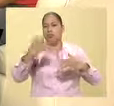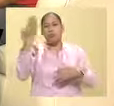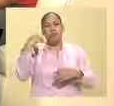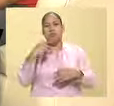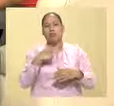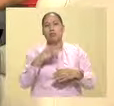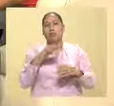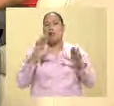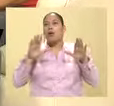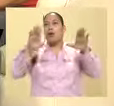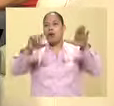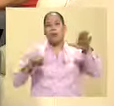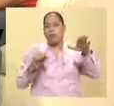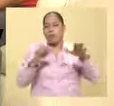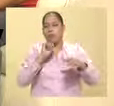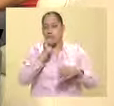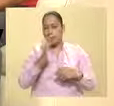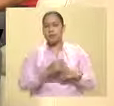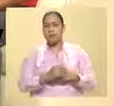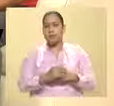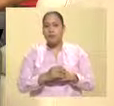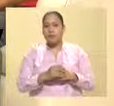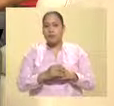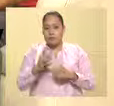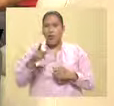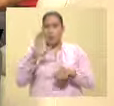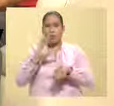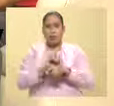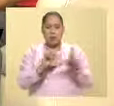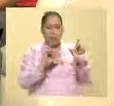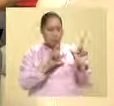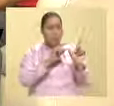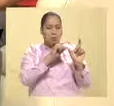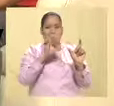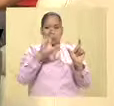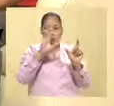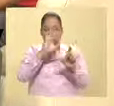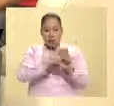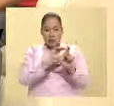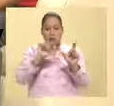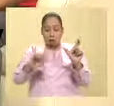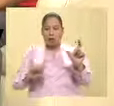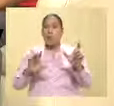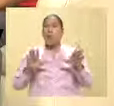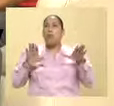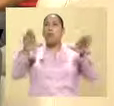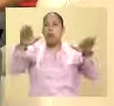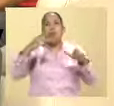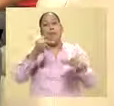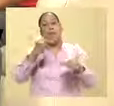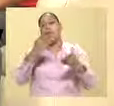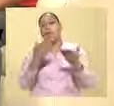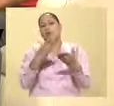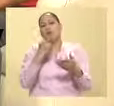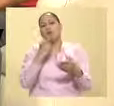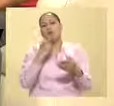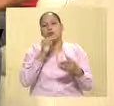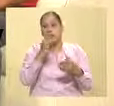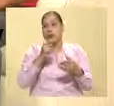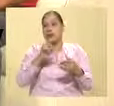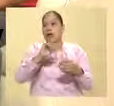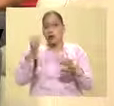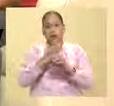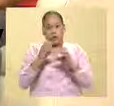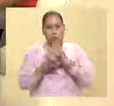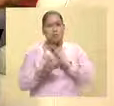una bala no practicas no tienes horas de vuelo pero ahora sí que no de vuelo sino de otro tipo de transporte no de medio